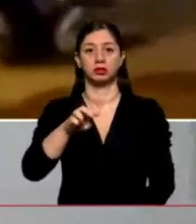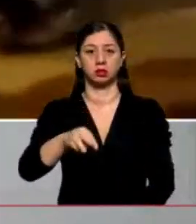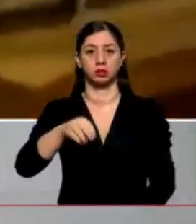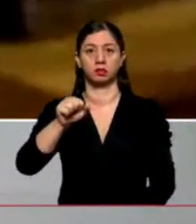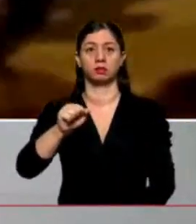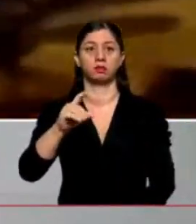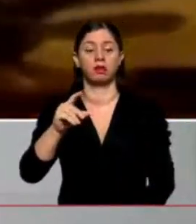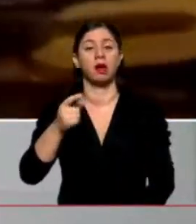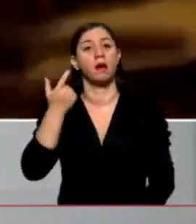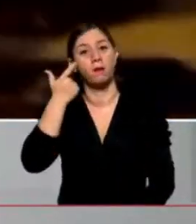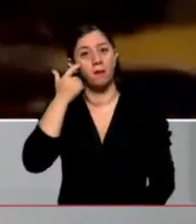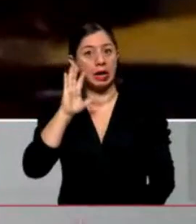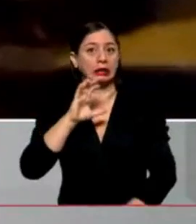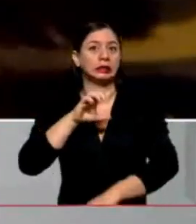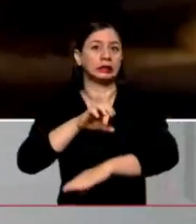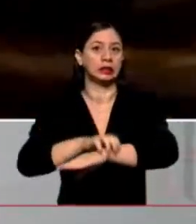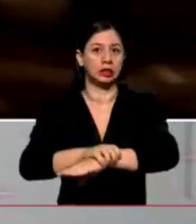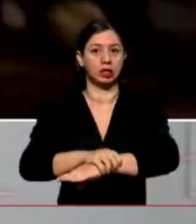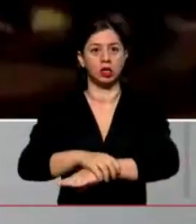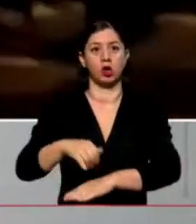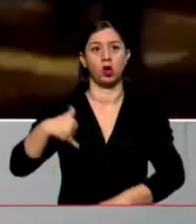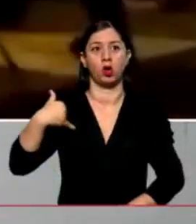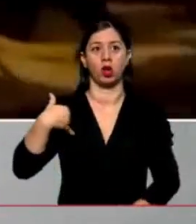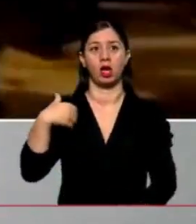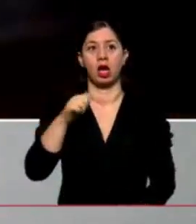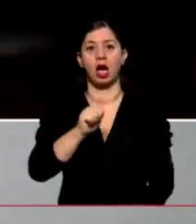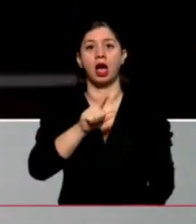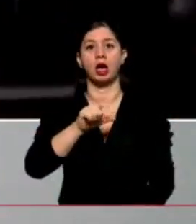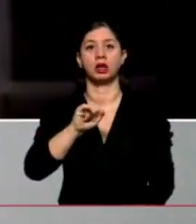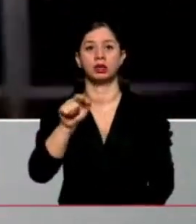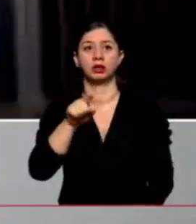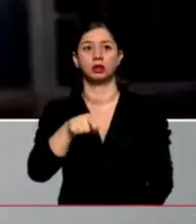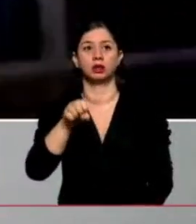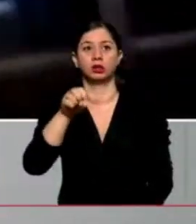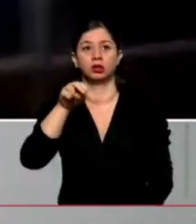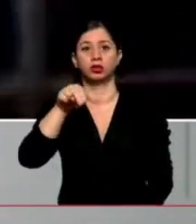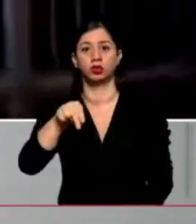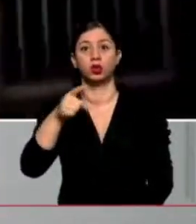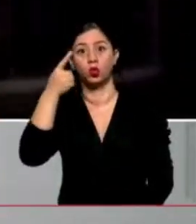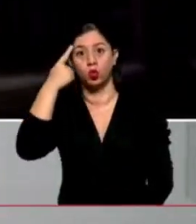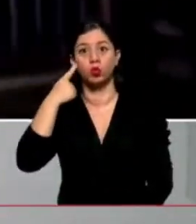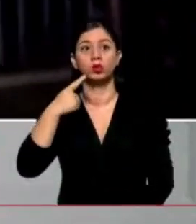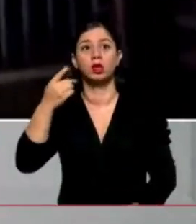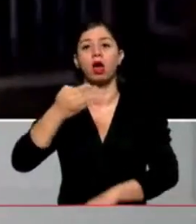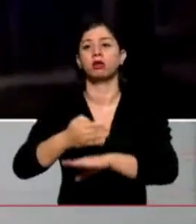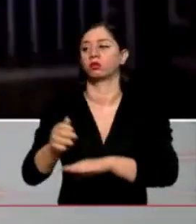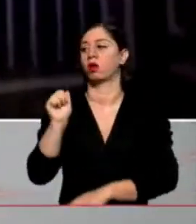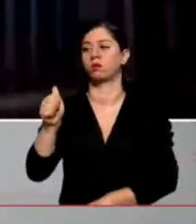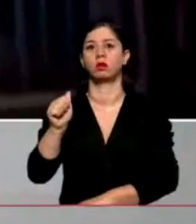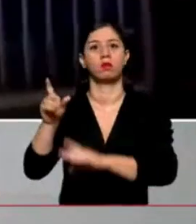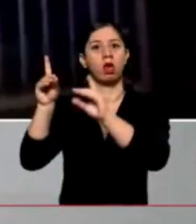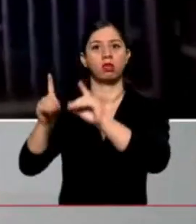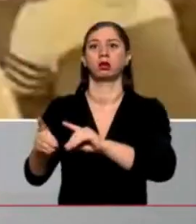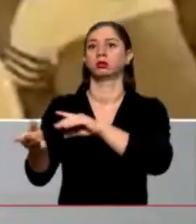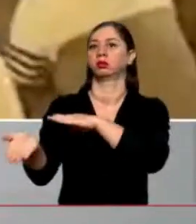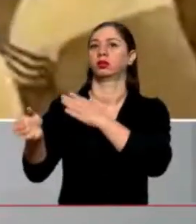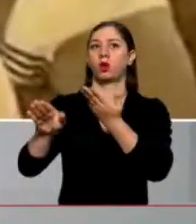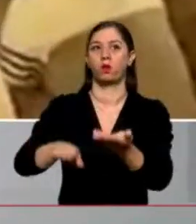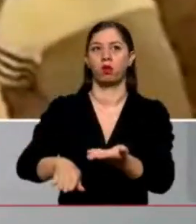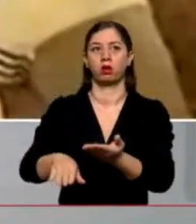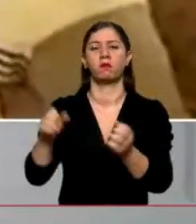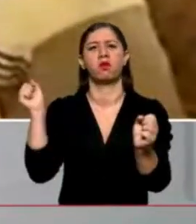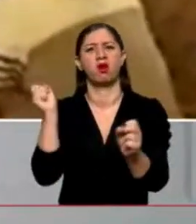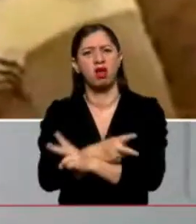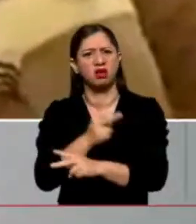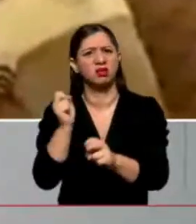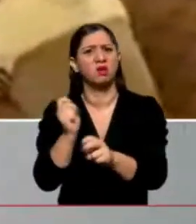detención presuntamente irregular de la menor Alinson Meléndez, quien un día después decidió acabar con su vida tras advertir